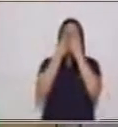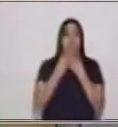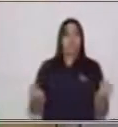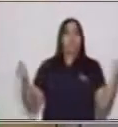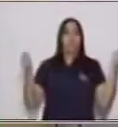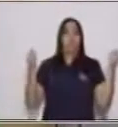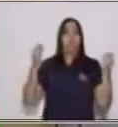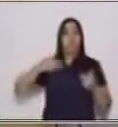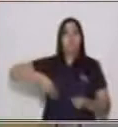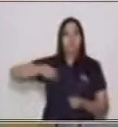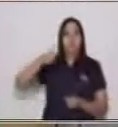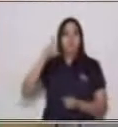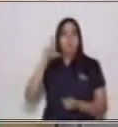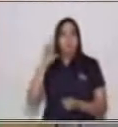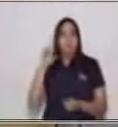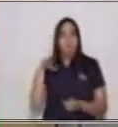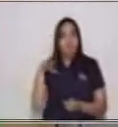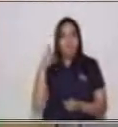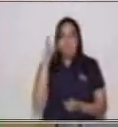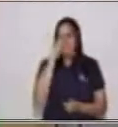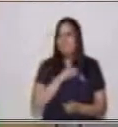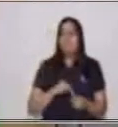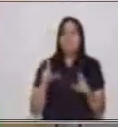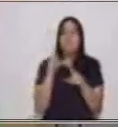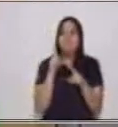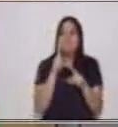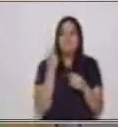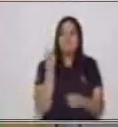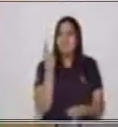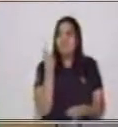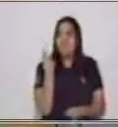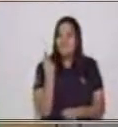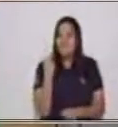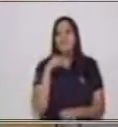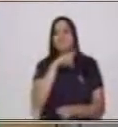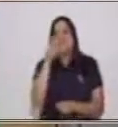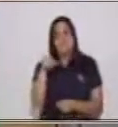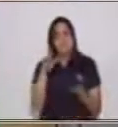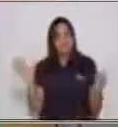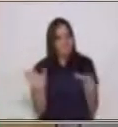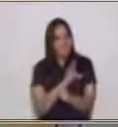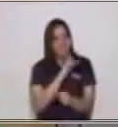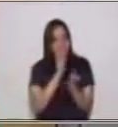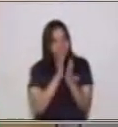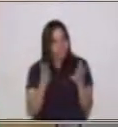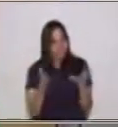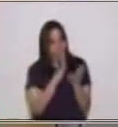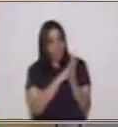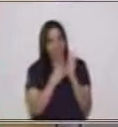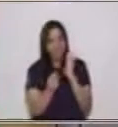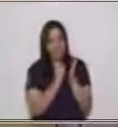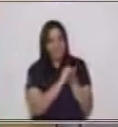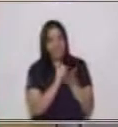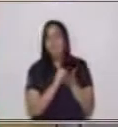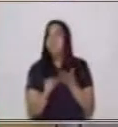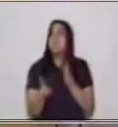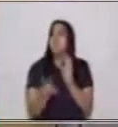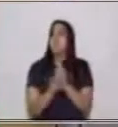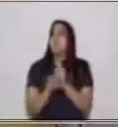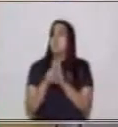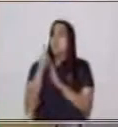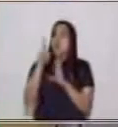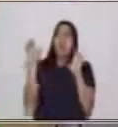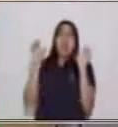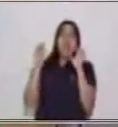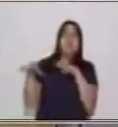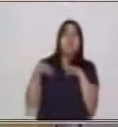maleza. ¿Qué letras colocarías ahí? Complétalas ahí en tu cuaderno donde estés trabajando. El ejercicio